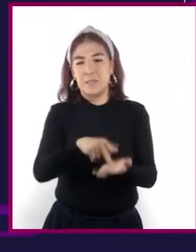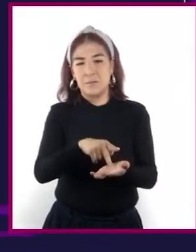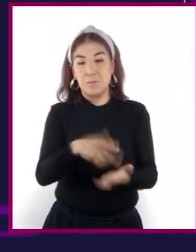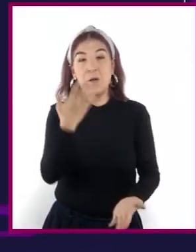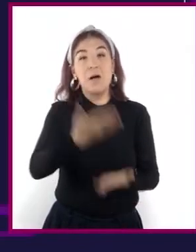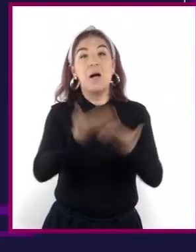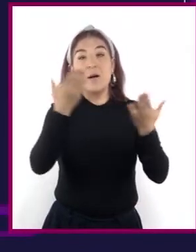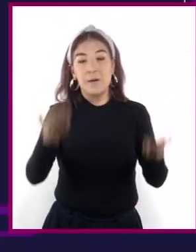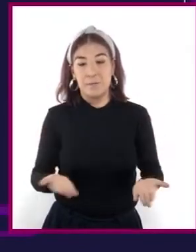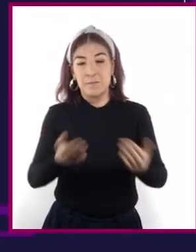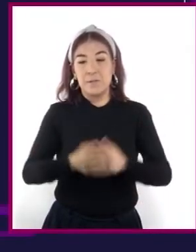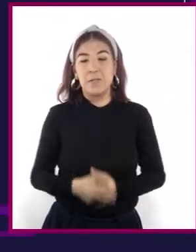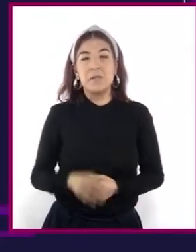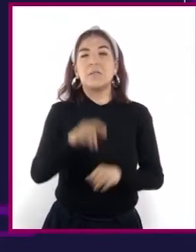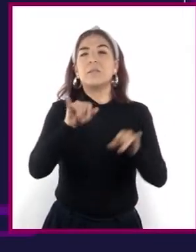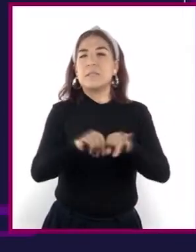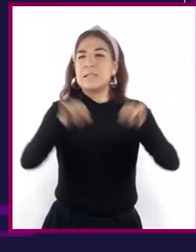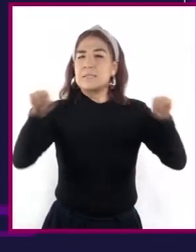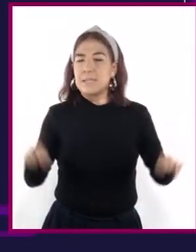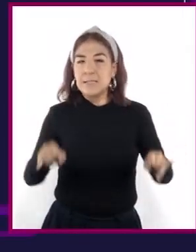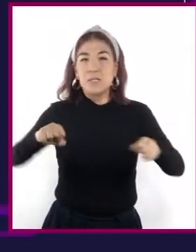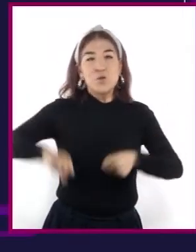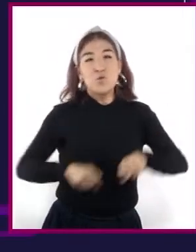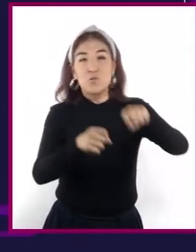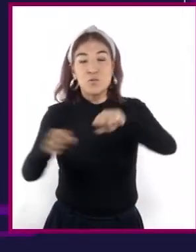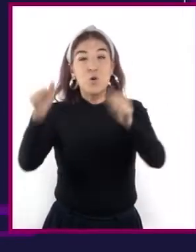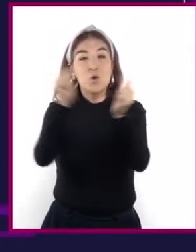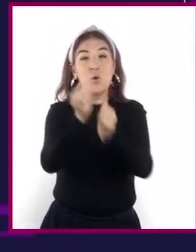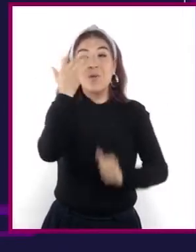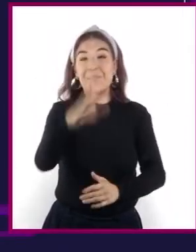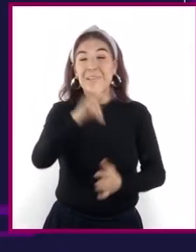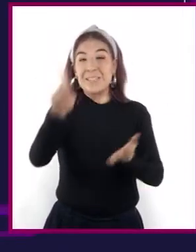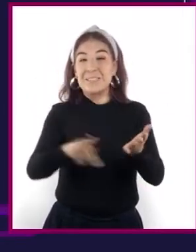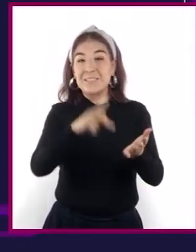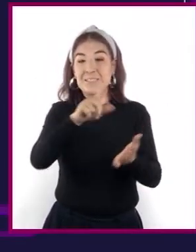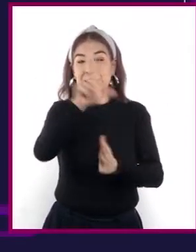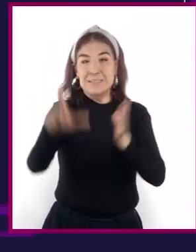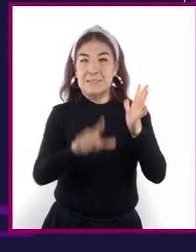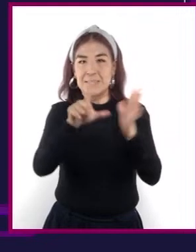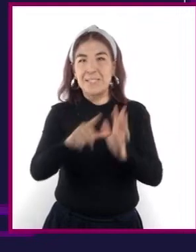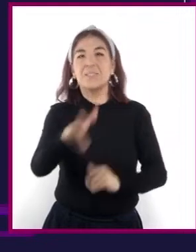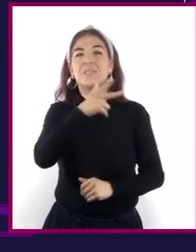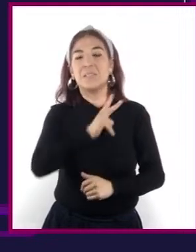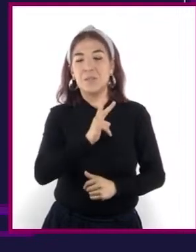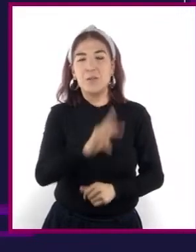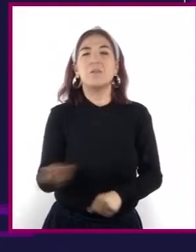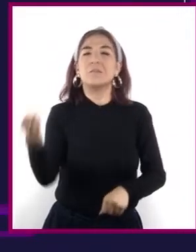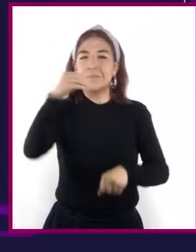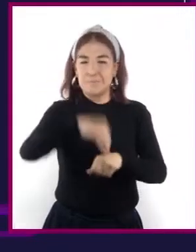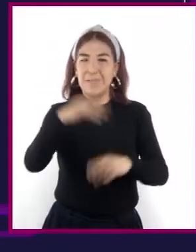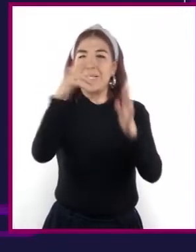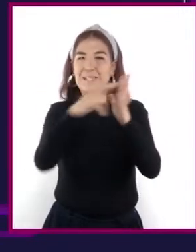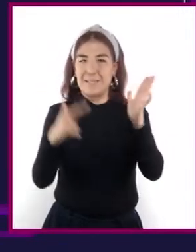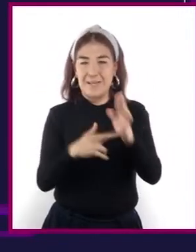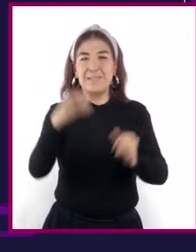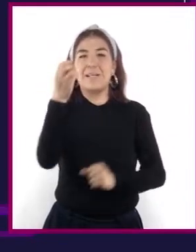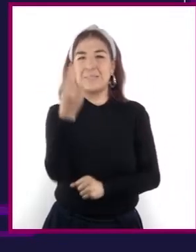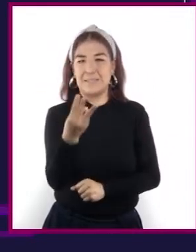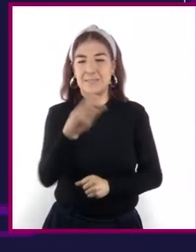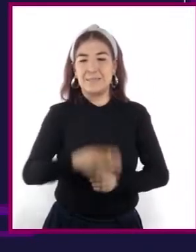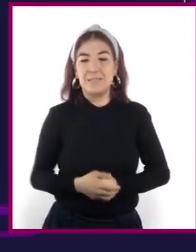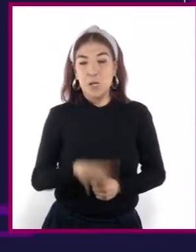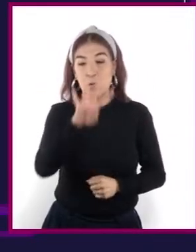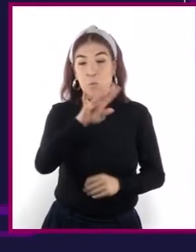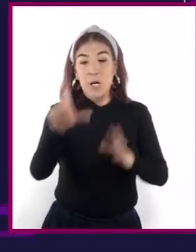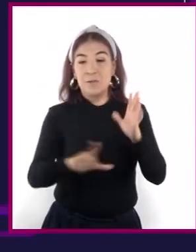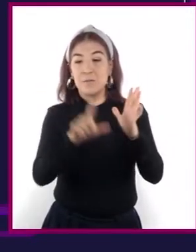Ahora, para obtener la distancia recorrida con 10 litros de gasolina, se puede establecer la siguiente regla de 3.